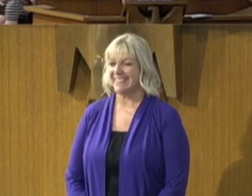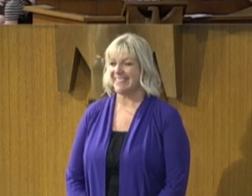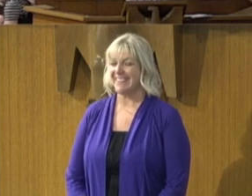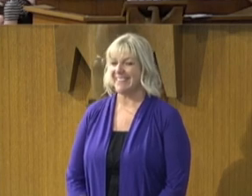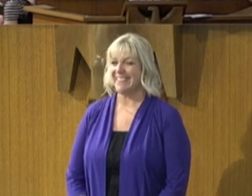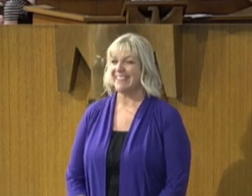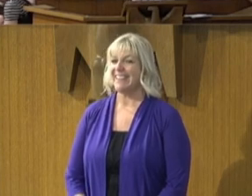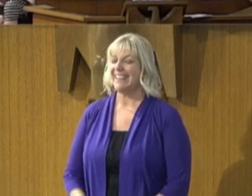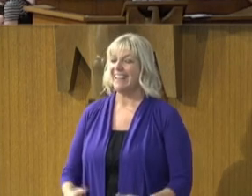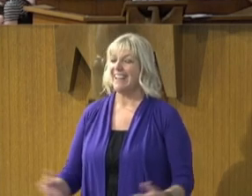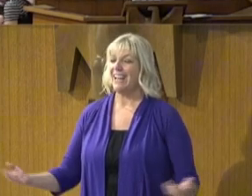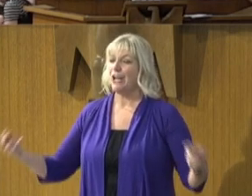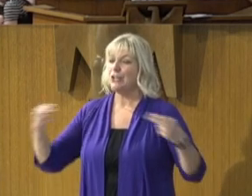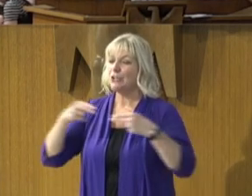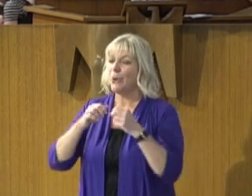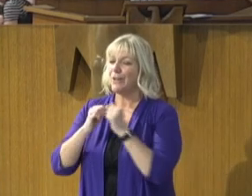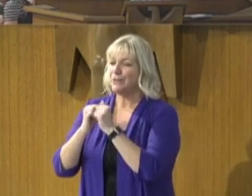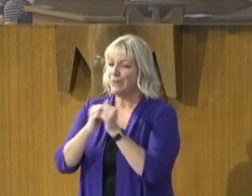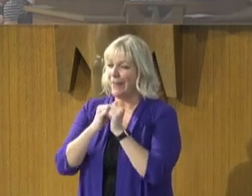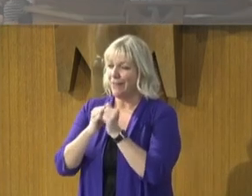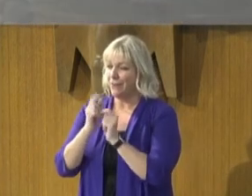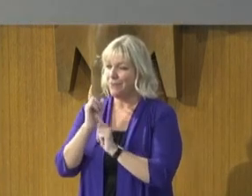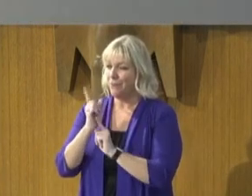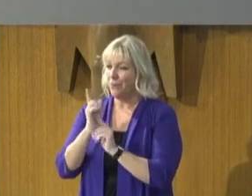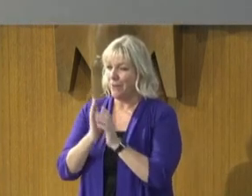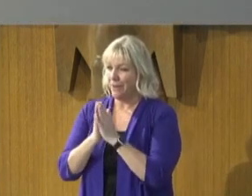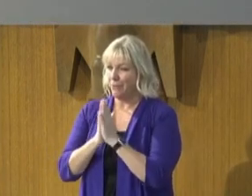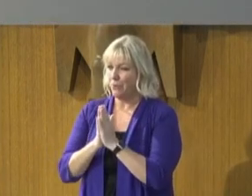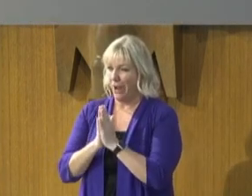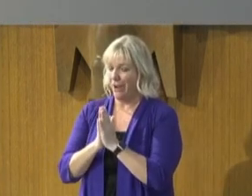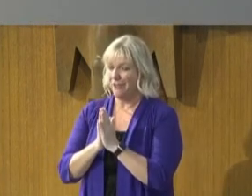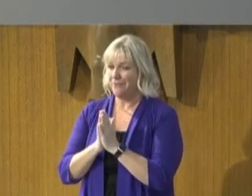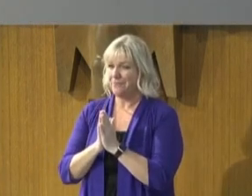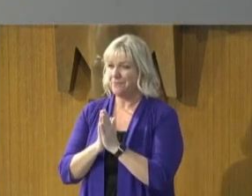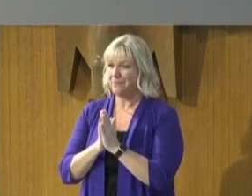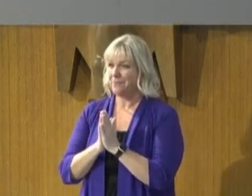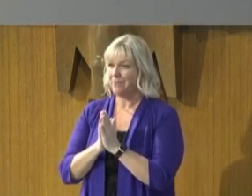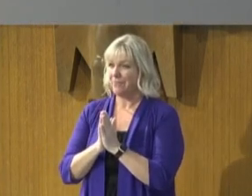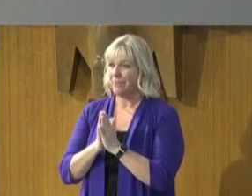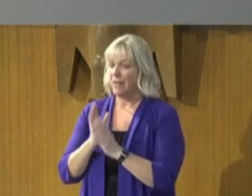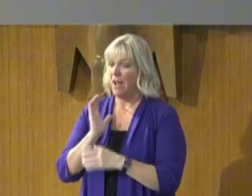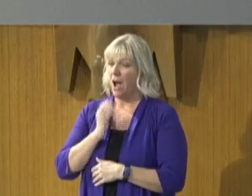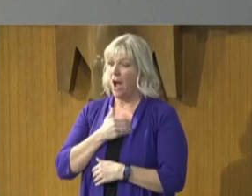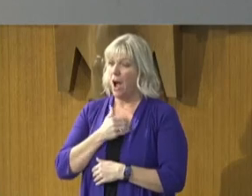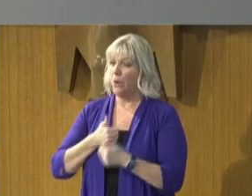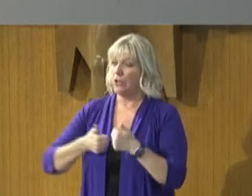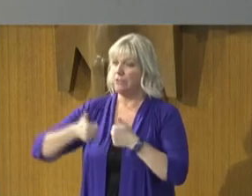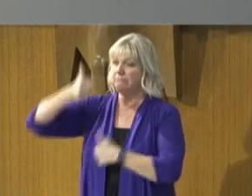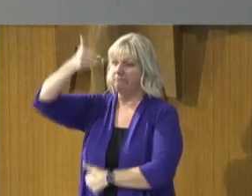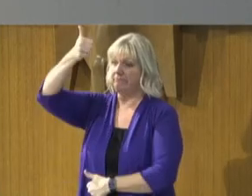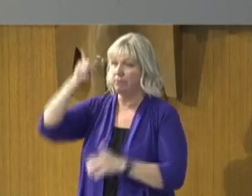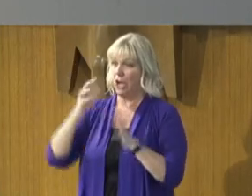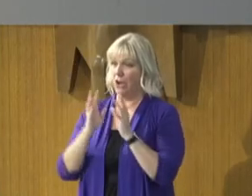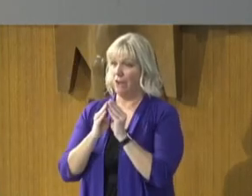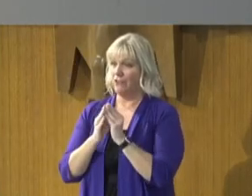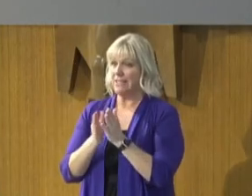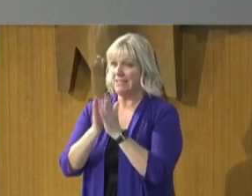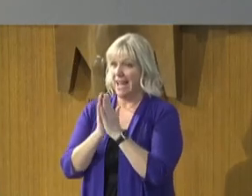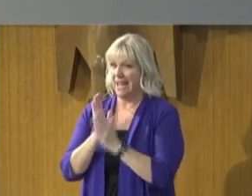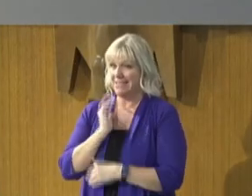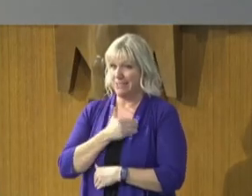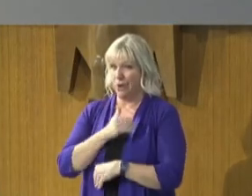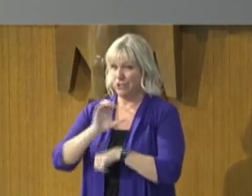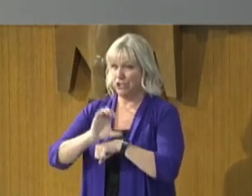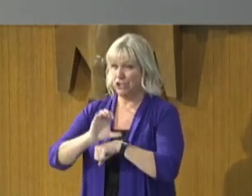As we join together in a moment of prayer, I will note that our conference has also asked all of our churches to pray